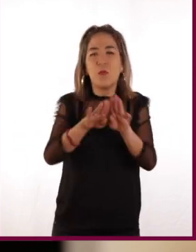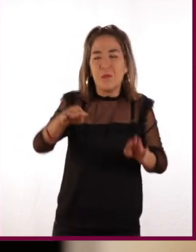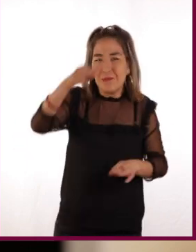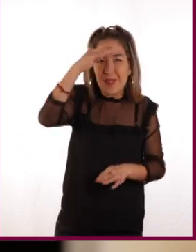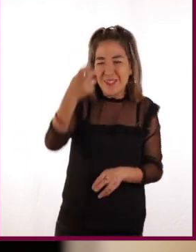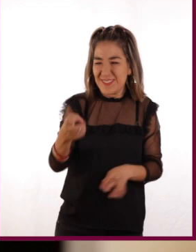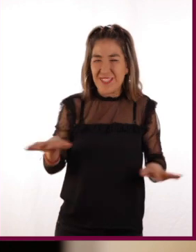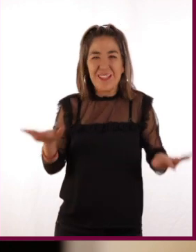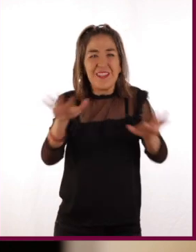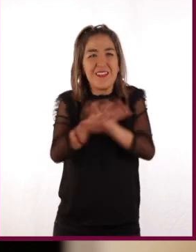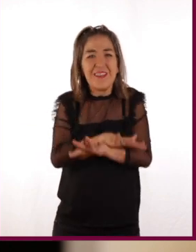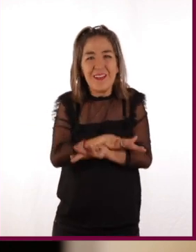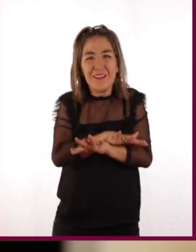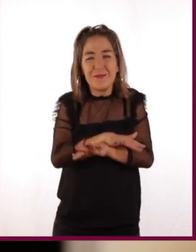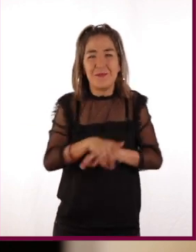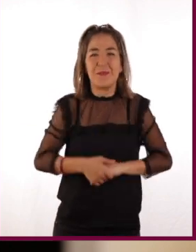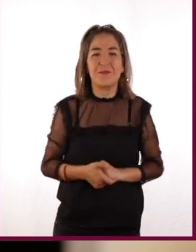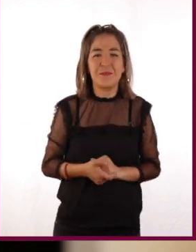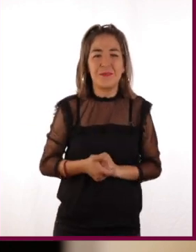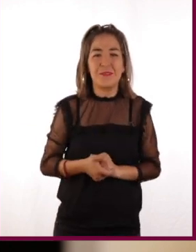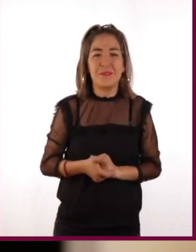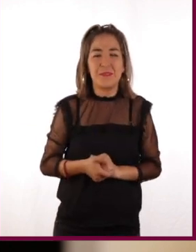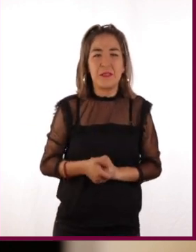París, cómo se empieza a generar todo esto.